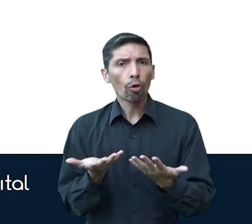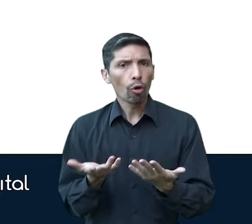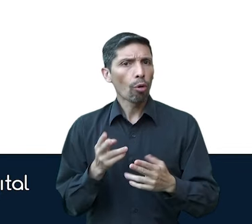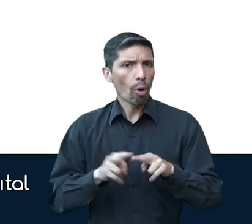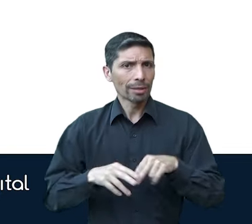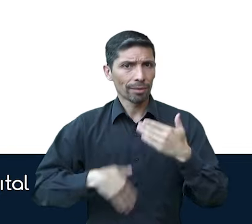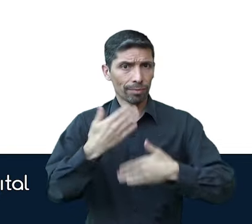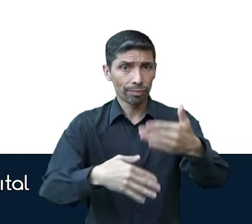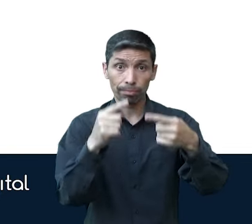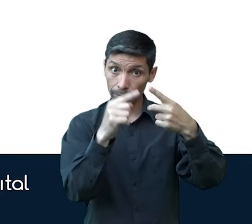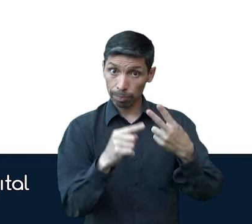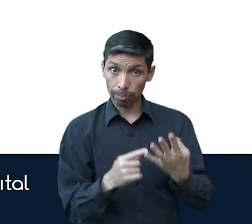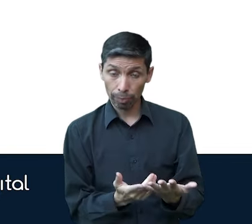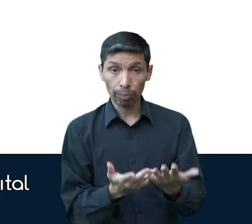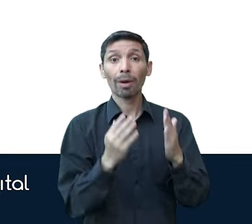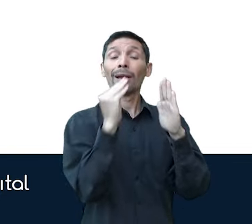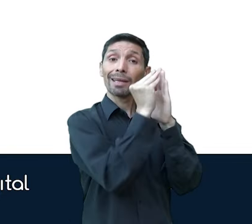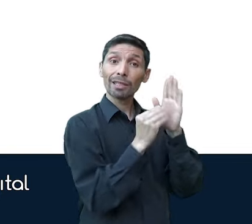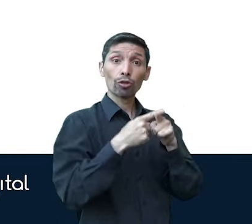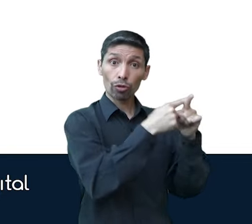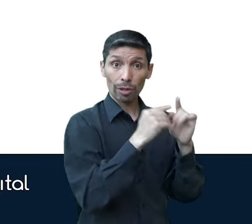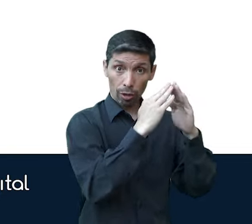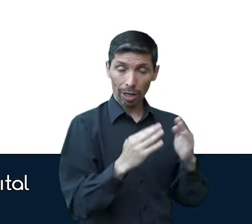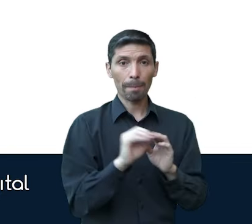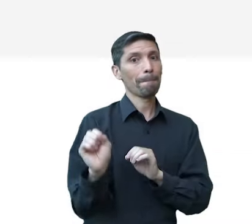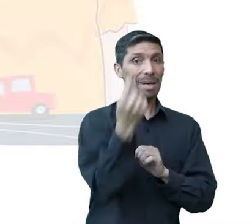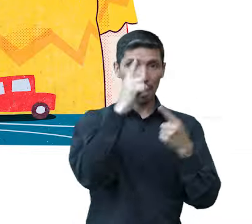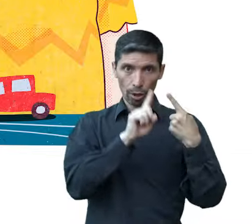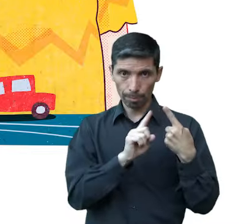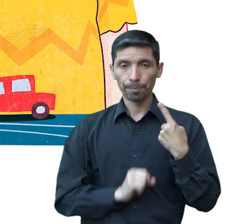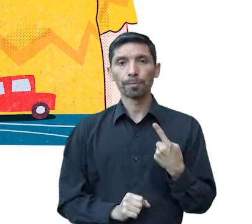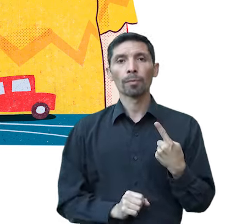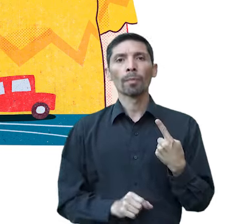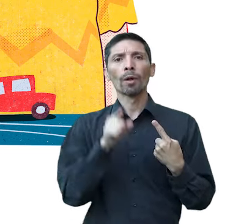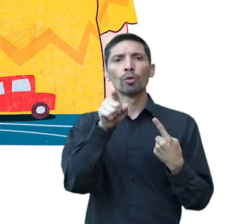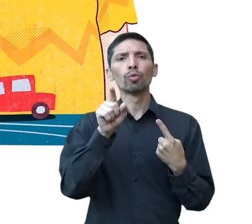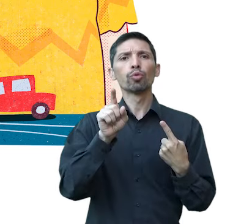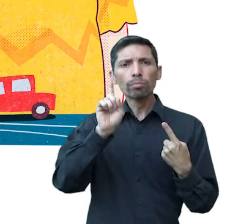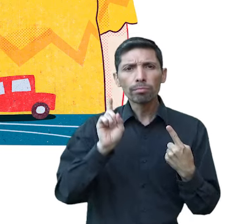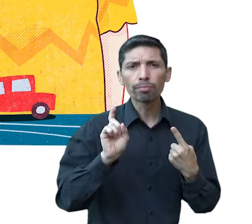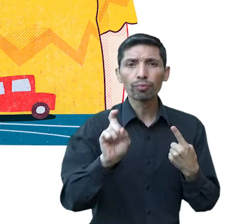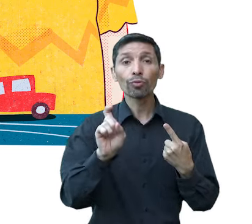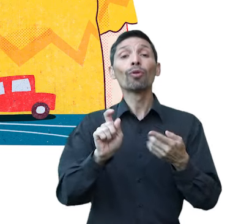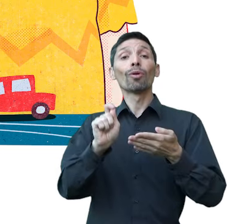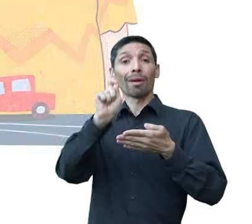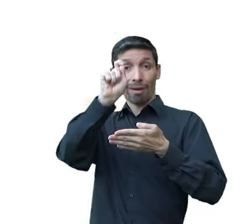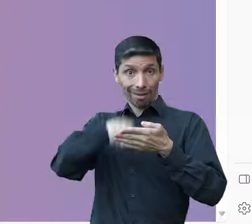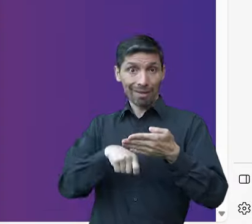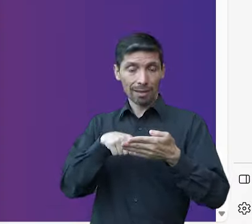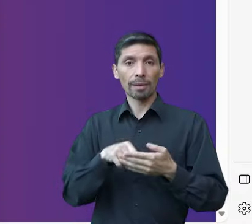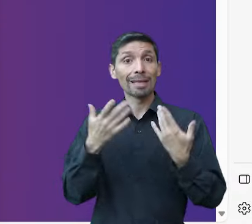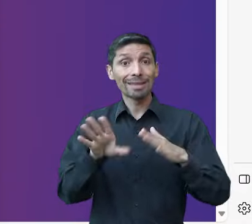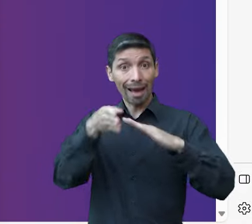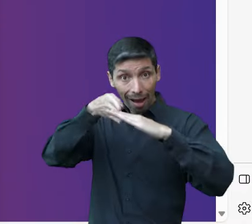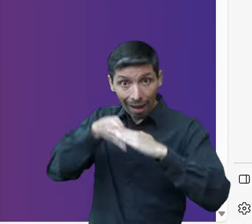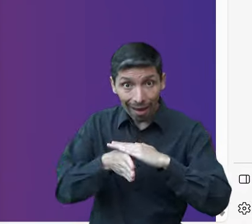la solicitud de ingreso al Registro Social de Hogares son: Paso número 1. Selecciona Regístrate aquí.